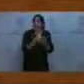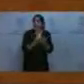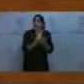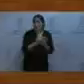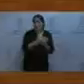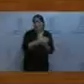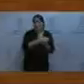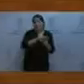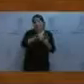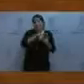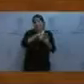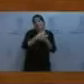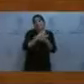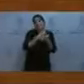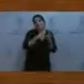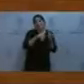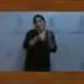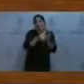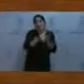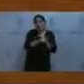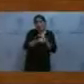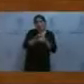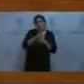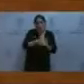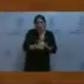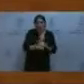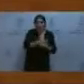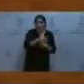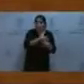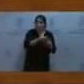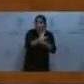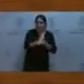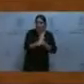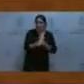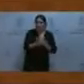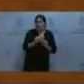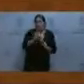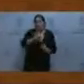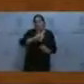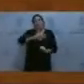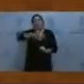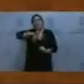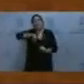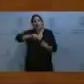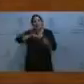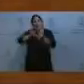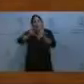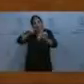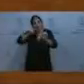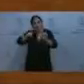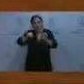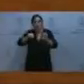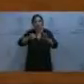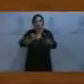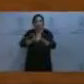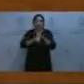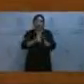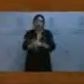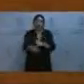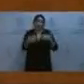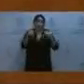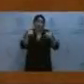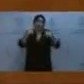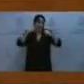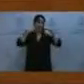no, y que esa mala gestión influye. Y desde nuestro punto de vista, en esta sociedad ha habido una gestión irresponsable, con la